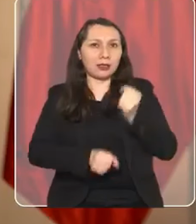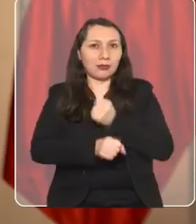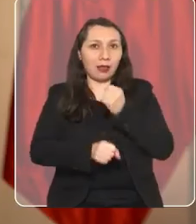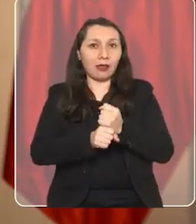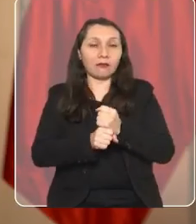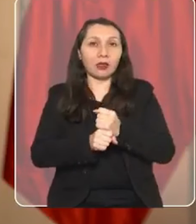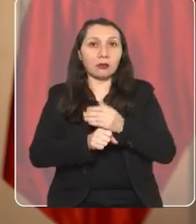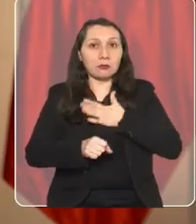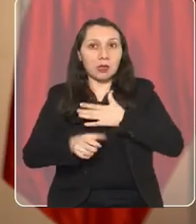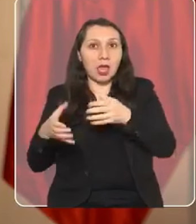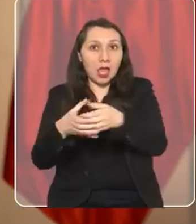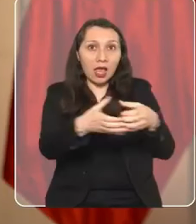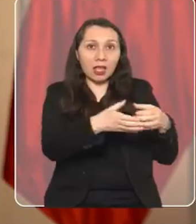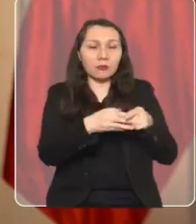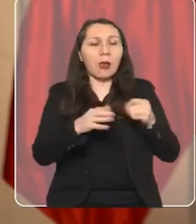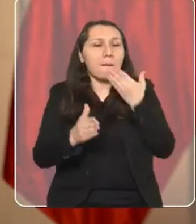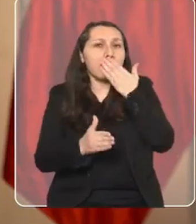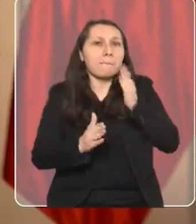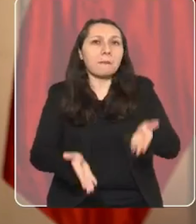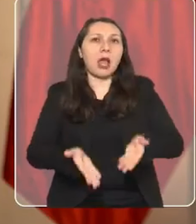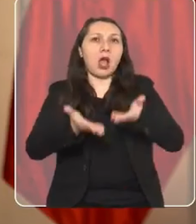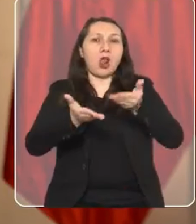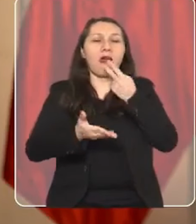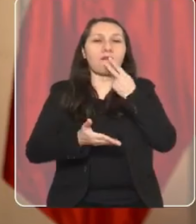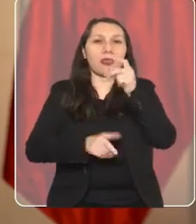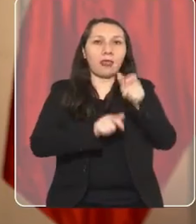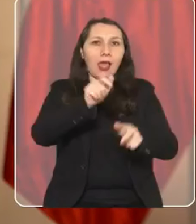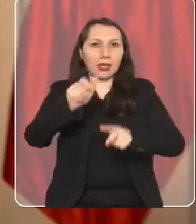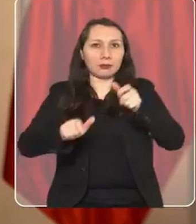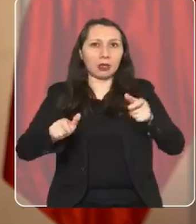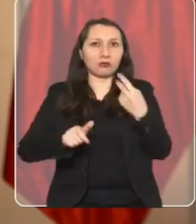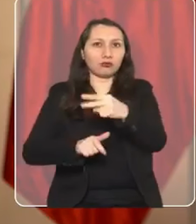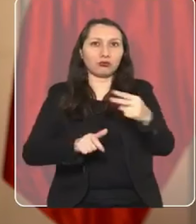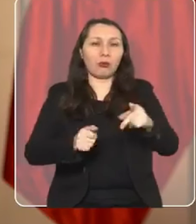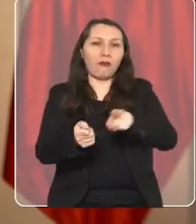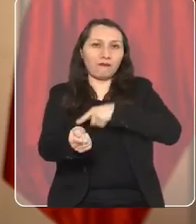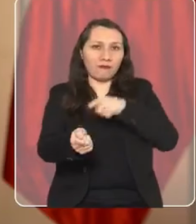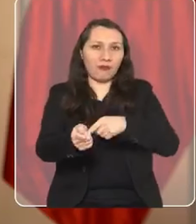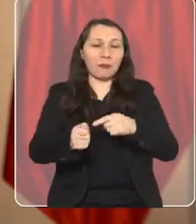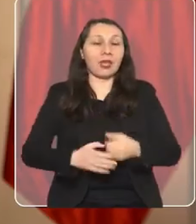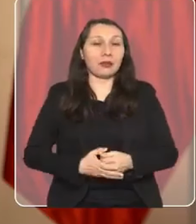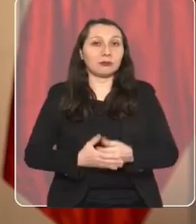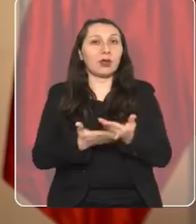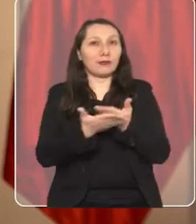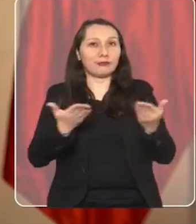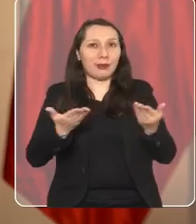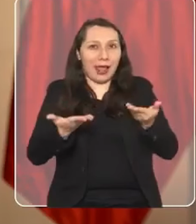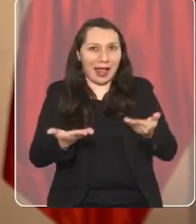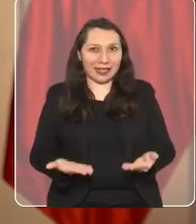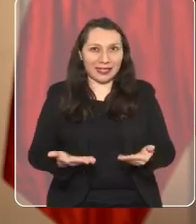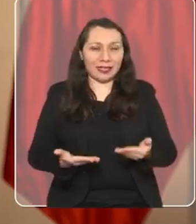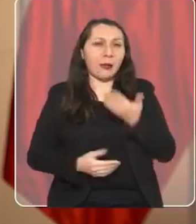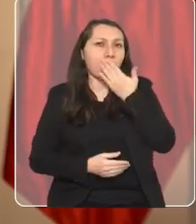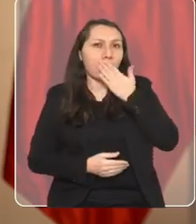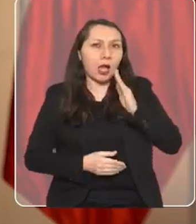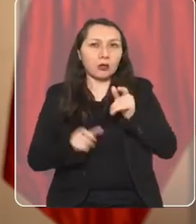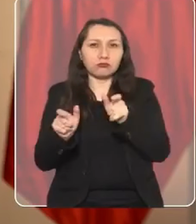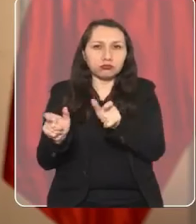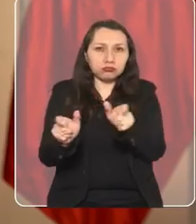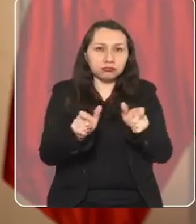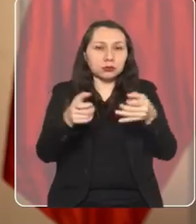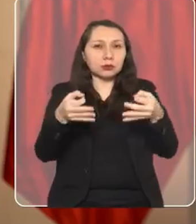y la de todos mis equipos es mejorar la vida de las personas y sus familias para eso estamos aquí mejorando la